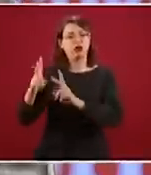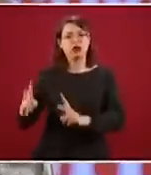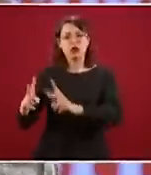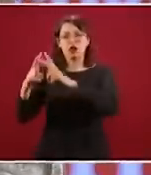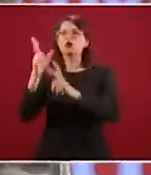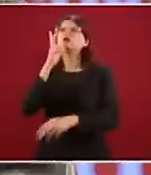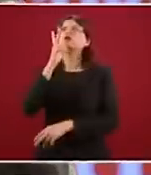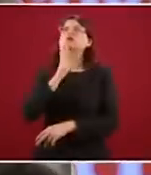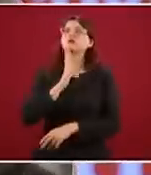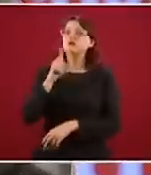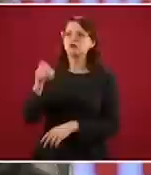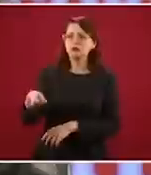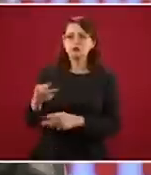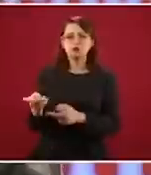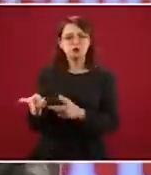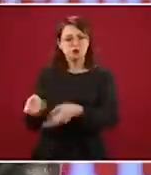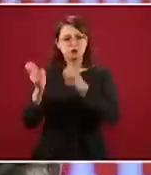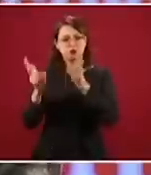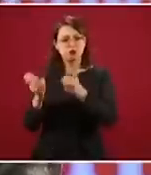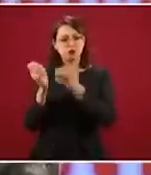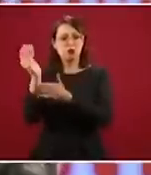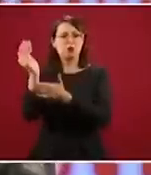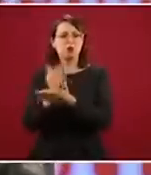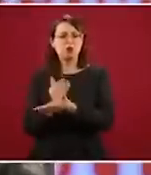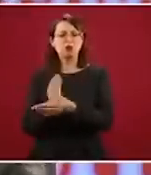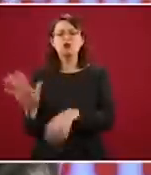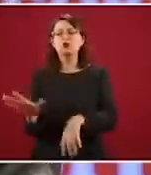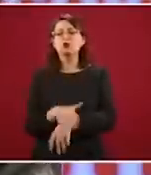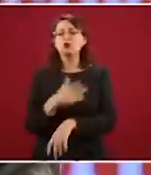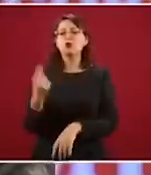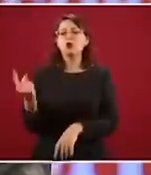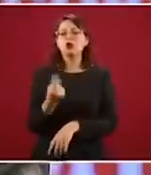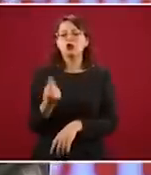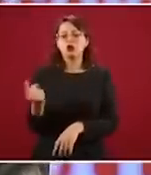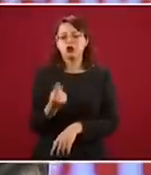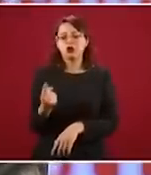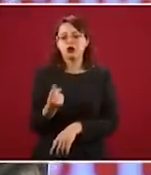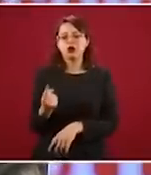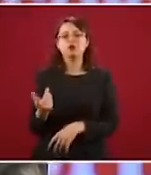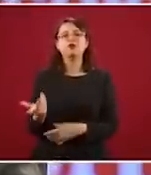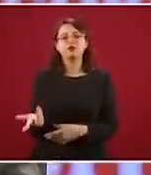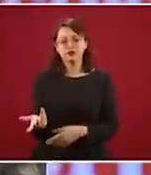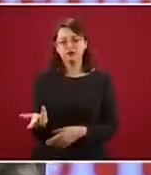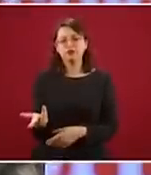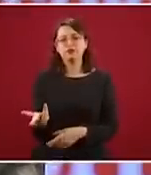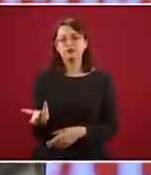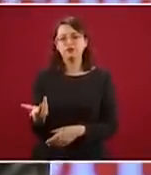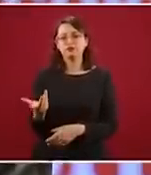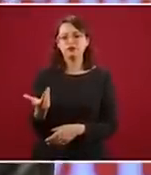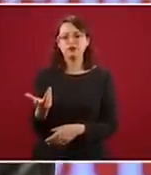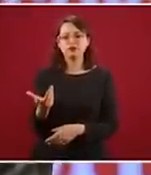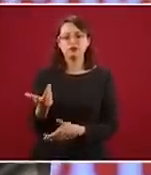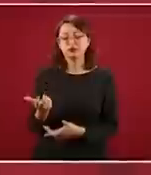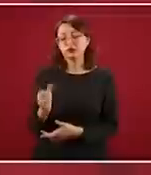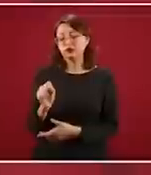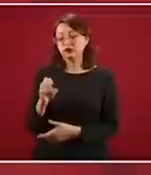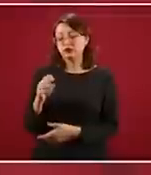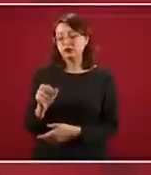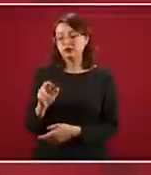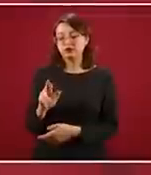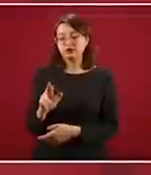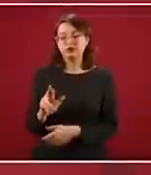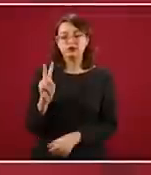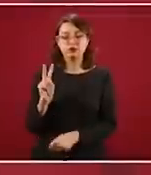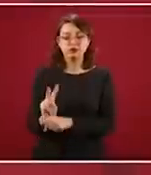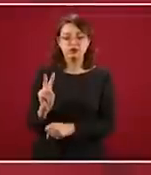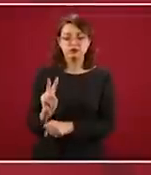disminuido significativamente, básicamente por las acciones que ha llevado a cabo la Secretaría, y que ya ha llevado a cabo y que lleva a